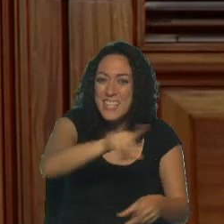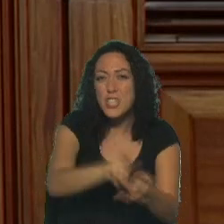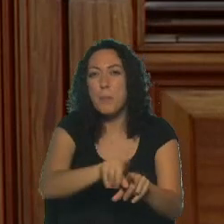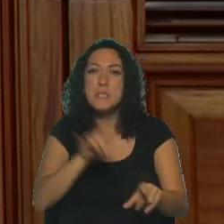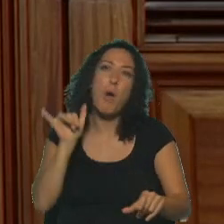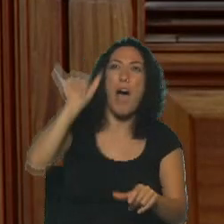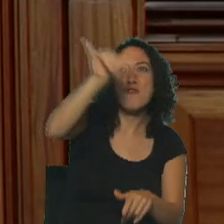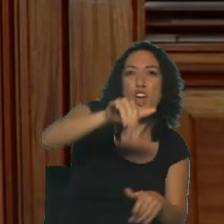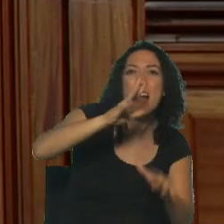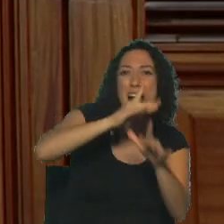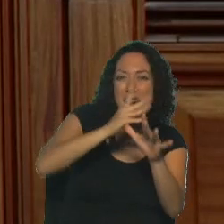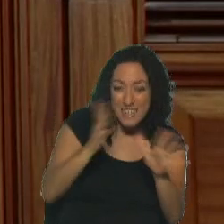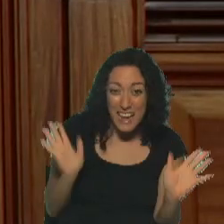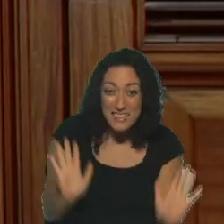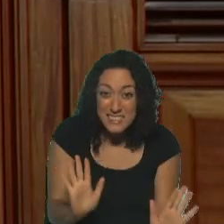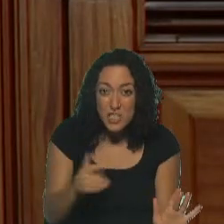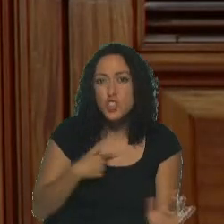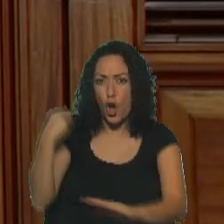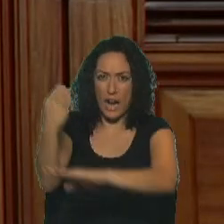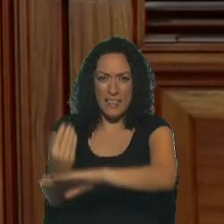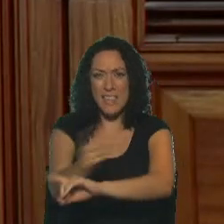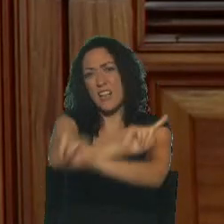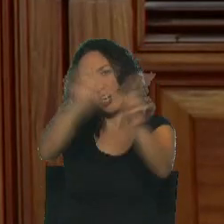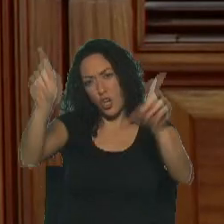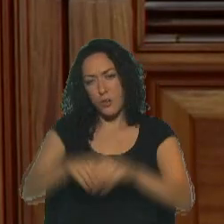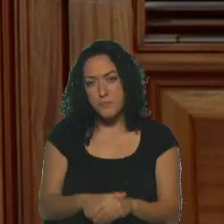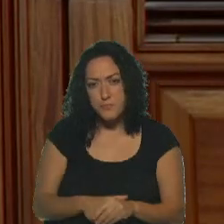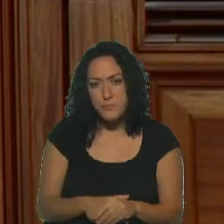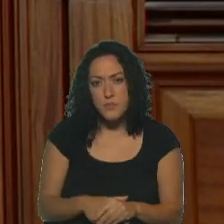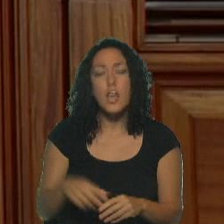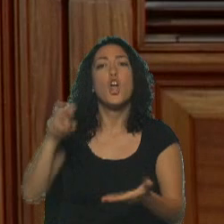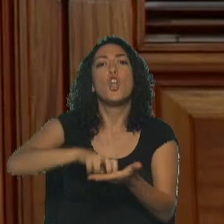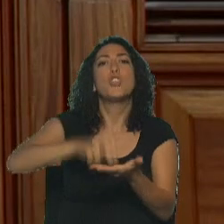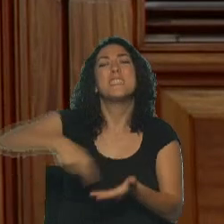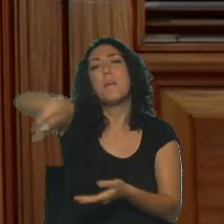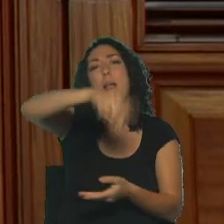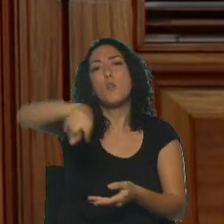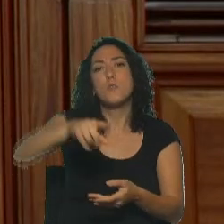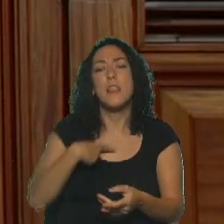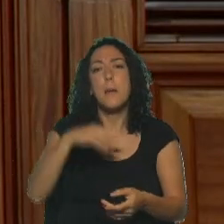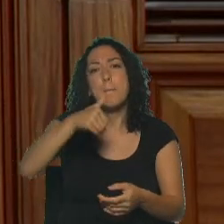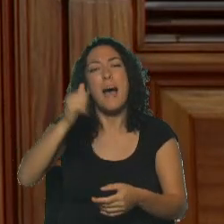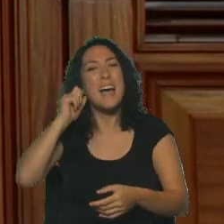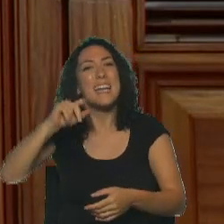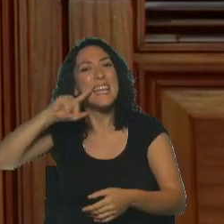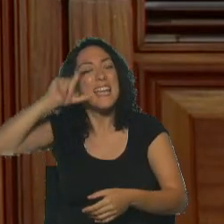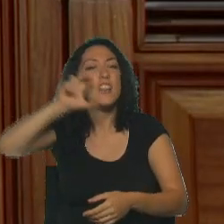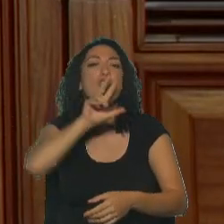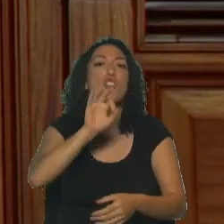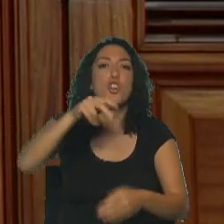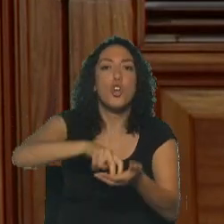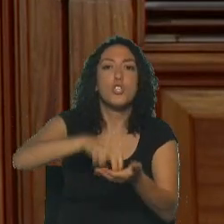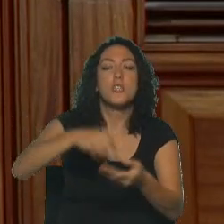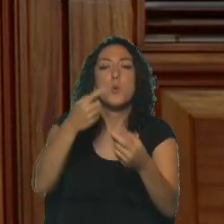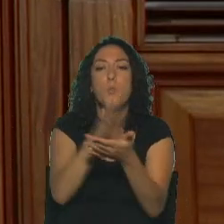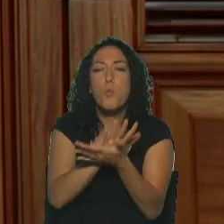aviones de Clarín. Bueno, no voy a ser candidata. Es más, una muy buena noticia para usted, Manieto. ¿Sabe por qué? Porque el 10 de